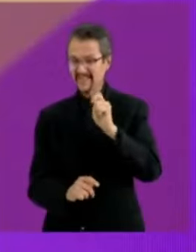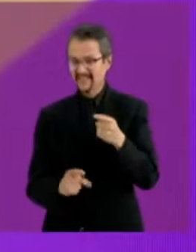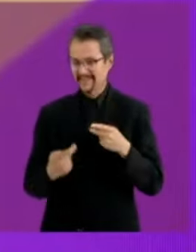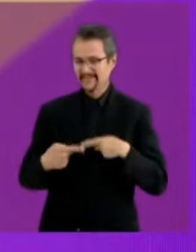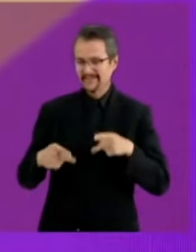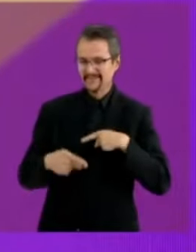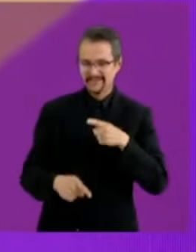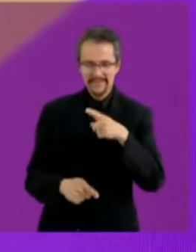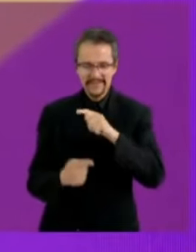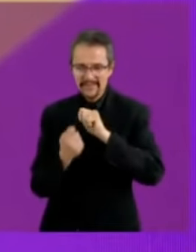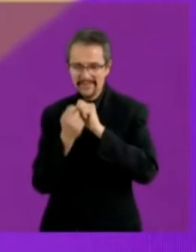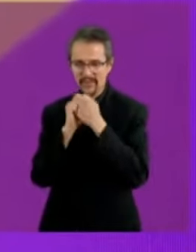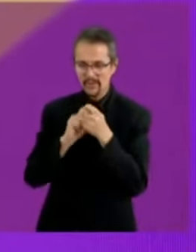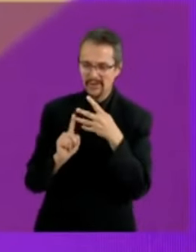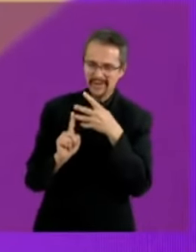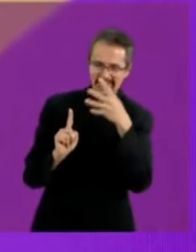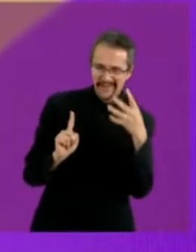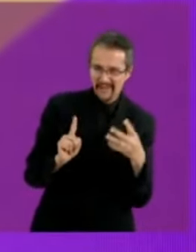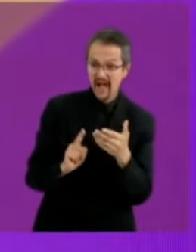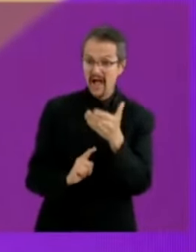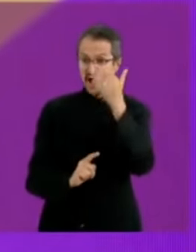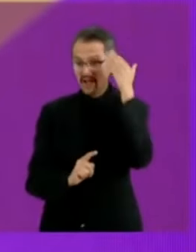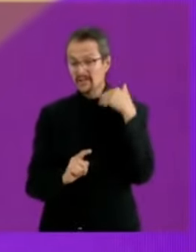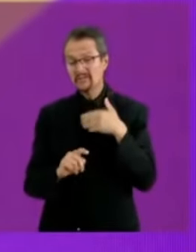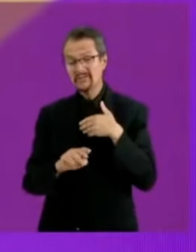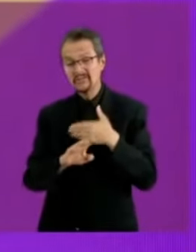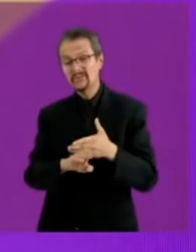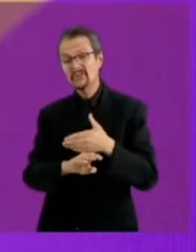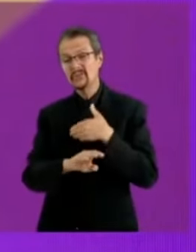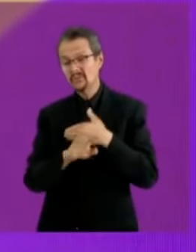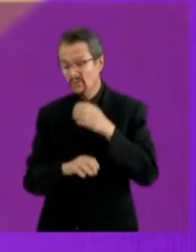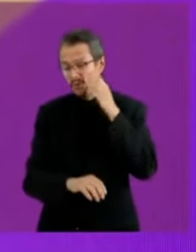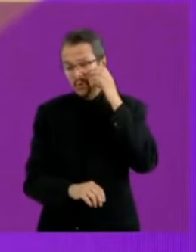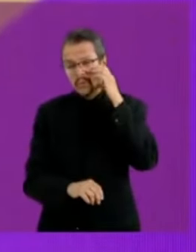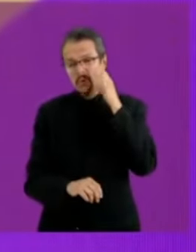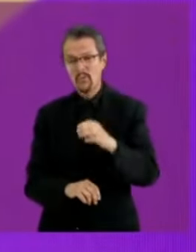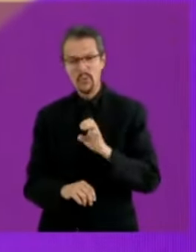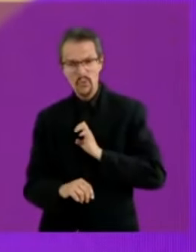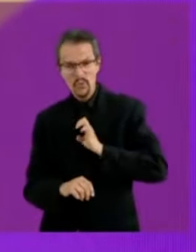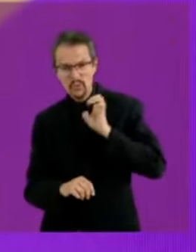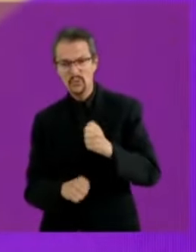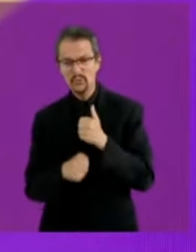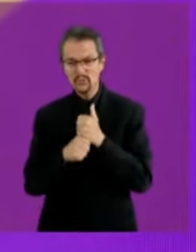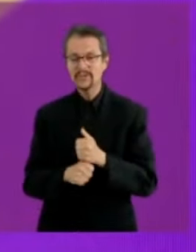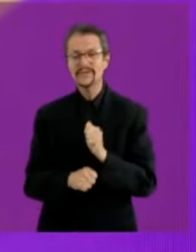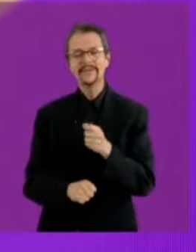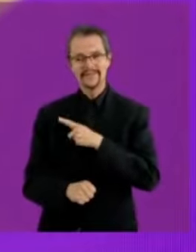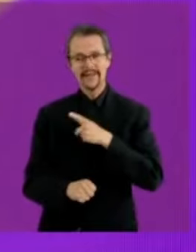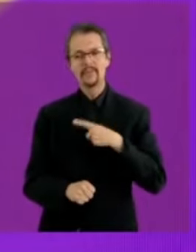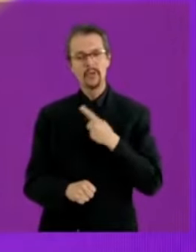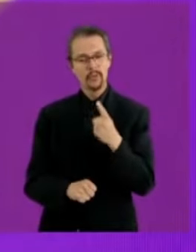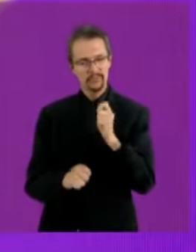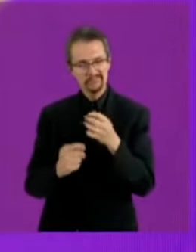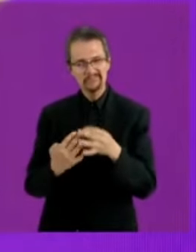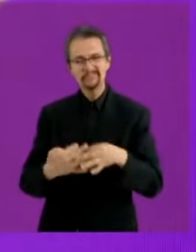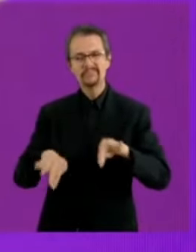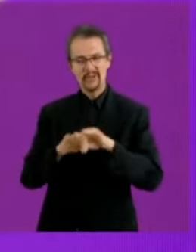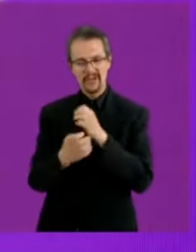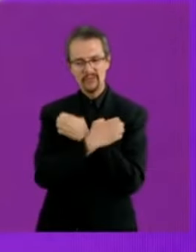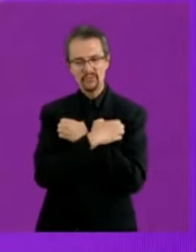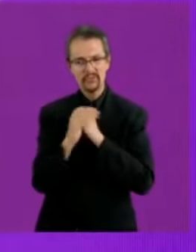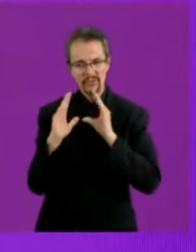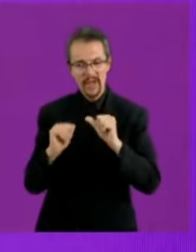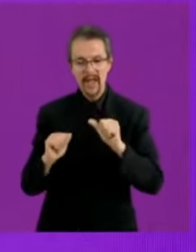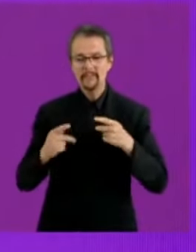sido víctimas de crímenes de odio. Tenemos que trabajar mucho en la educación para que todas las personas